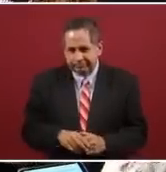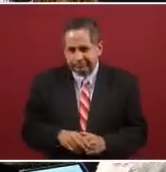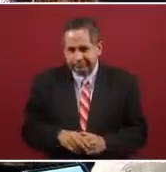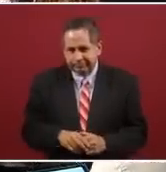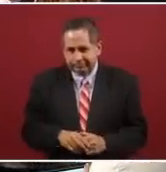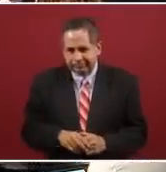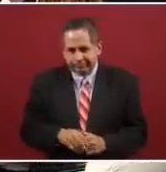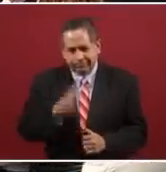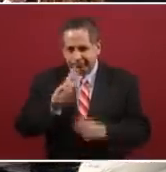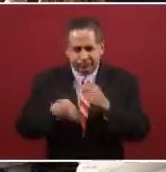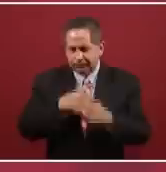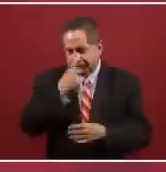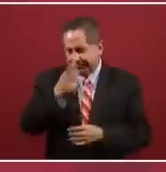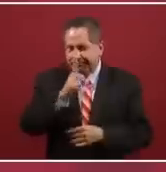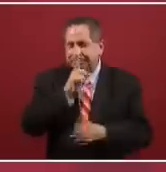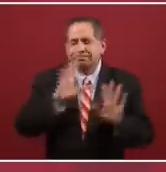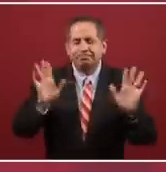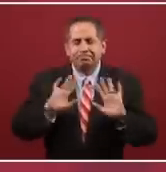No lo voy a decir.